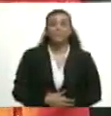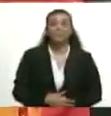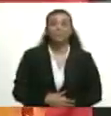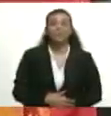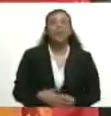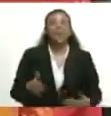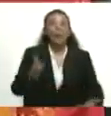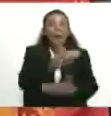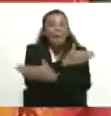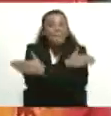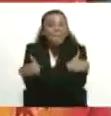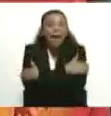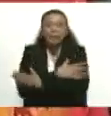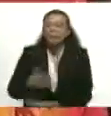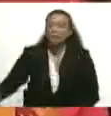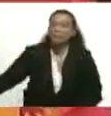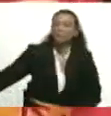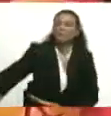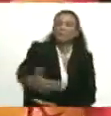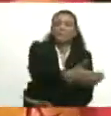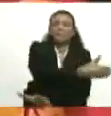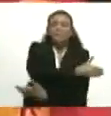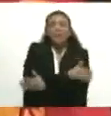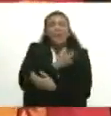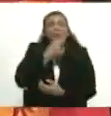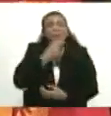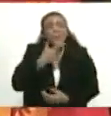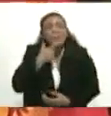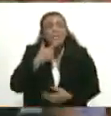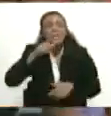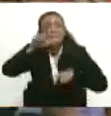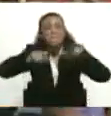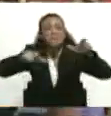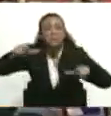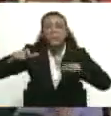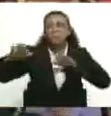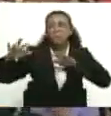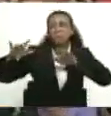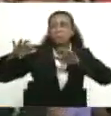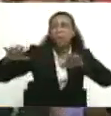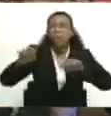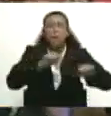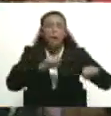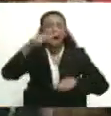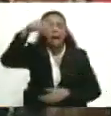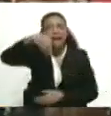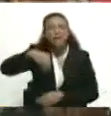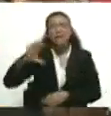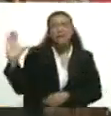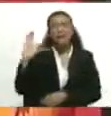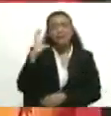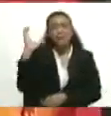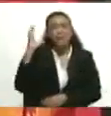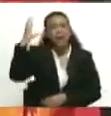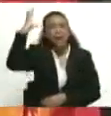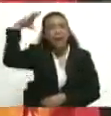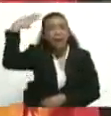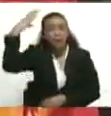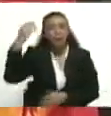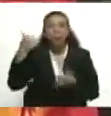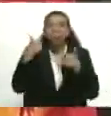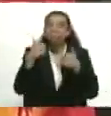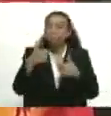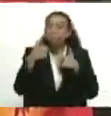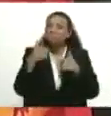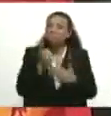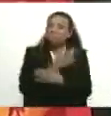Un abrazo grande a todas y a todos. ¡Qué bonita marcha hemos hecho aquí en Caricuao! ¡Qué